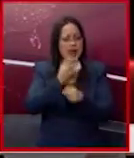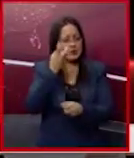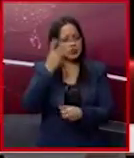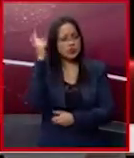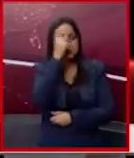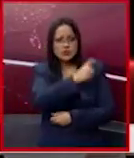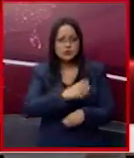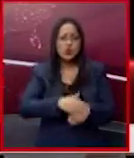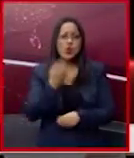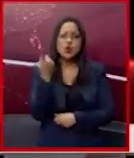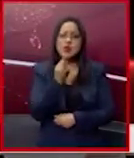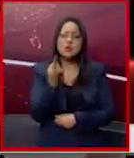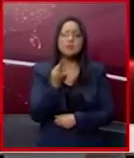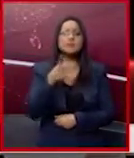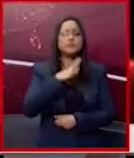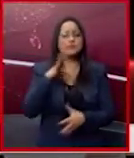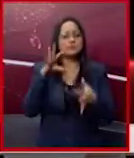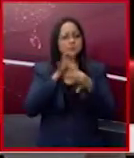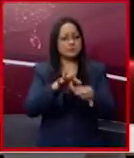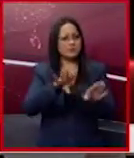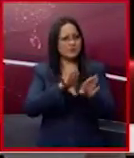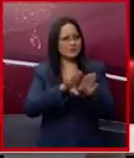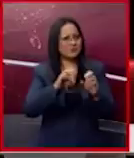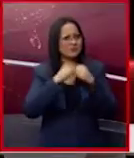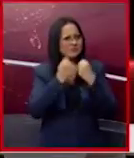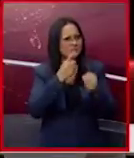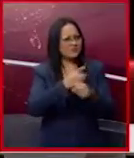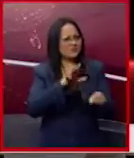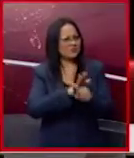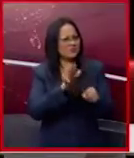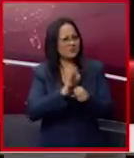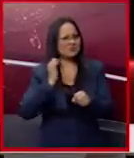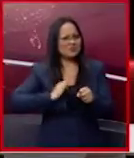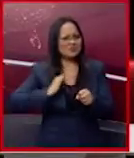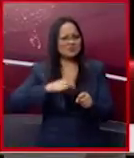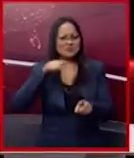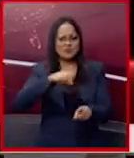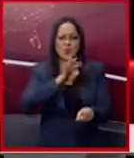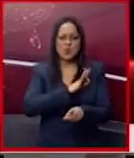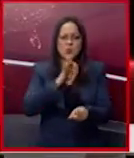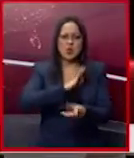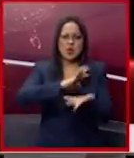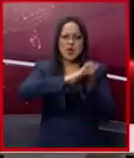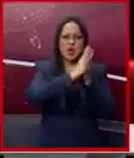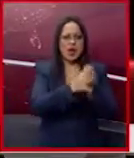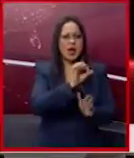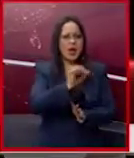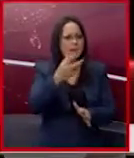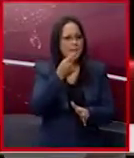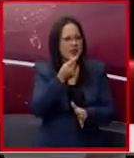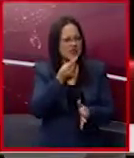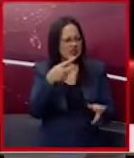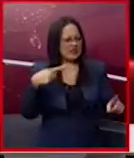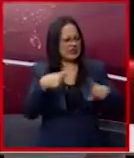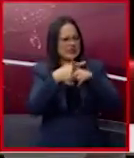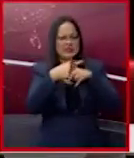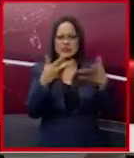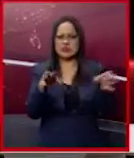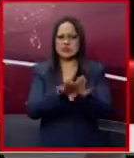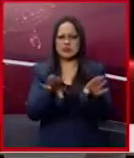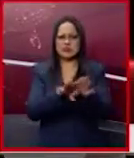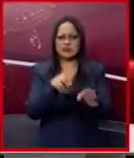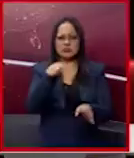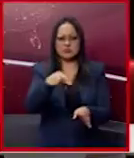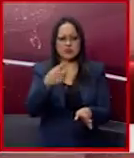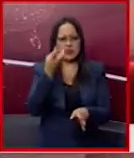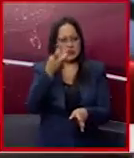complejidad y lesividad social que niega todo indicio milenario de domesticación y que rompe con una relación